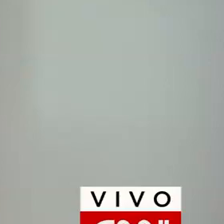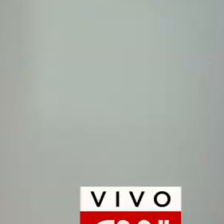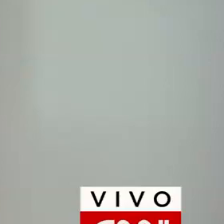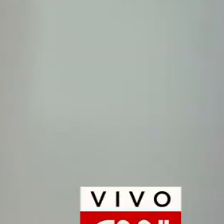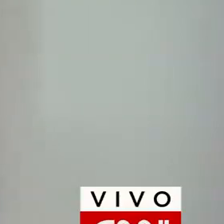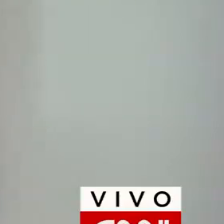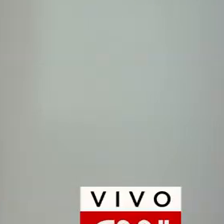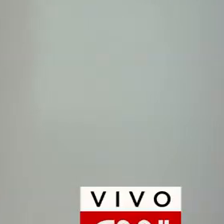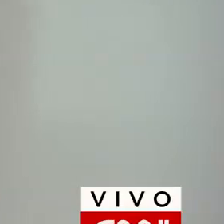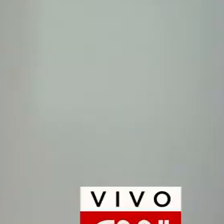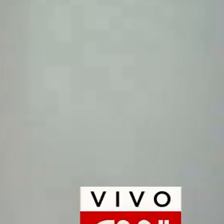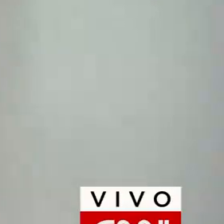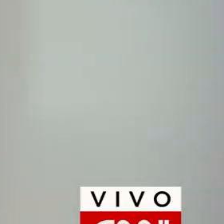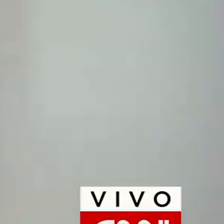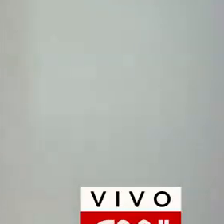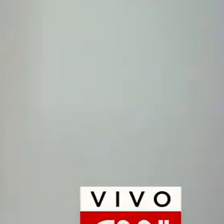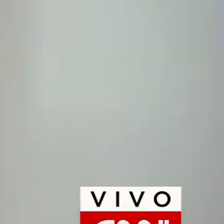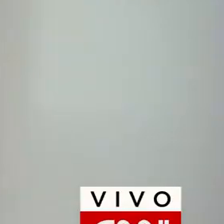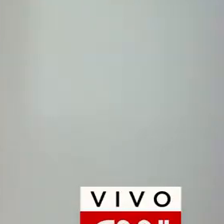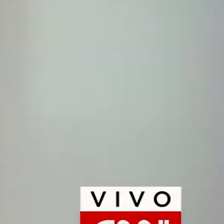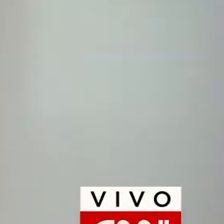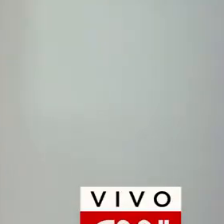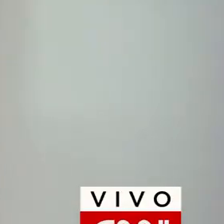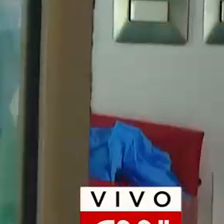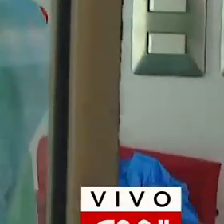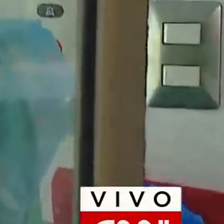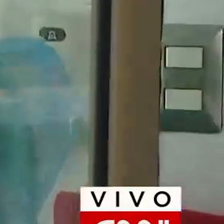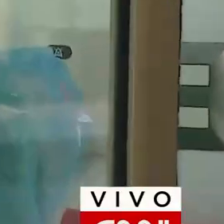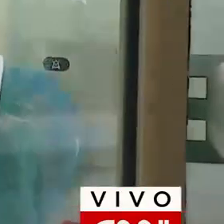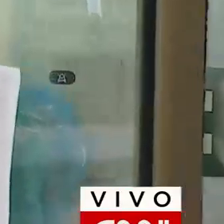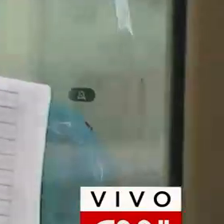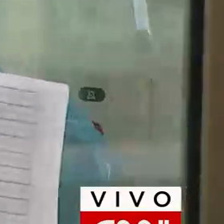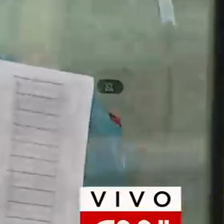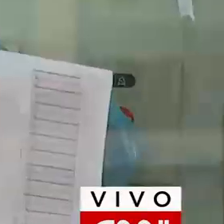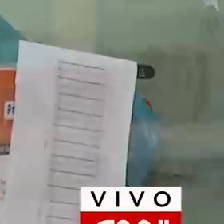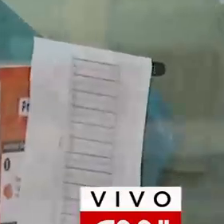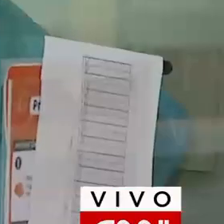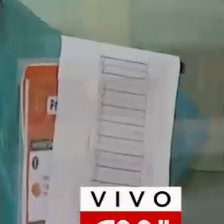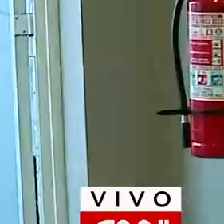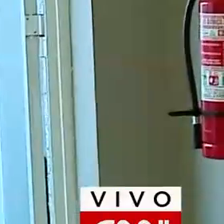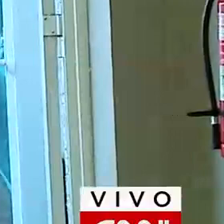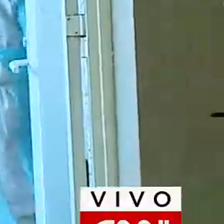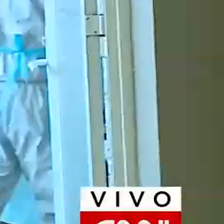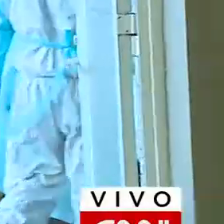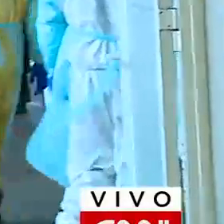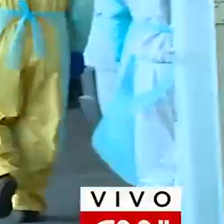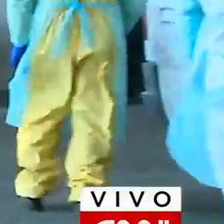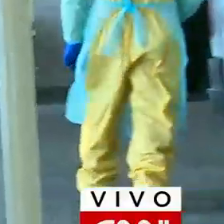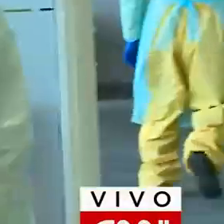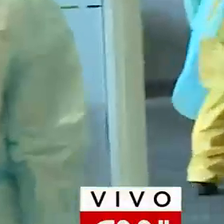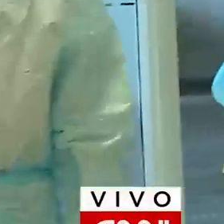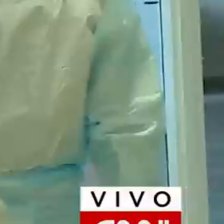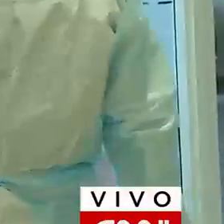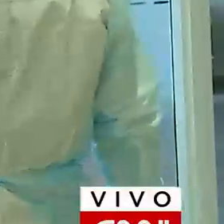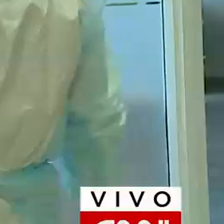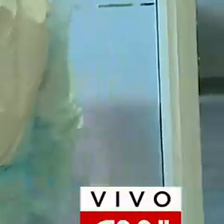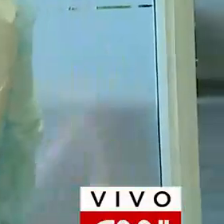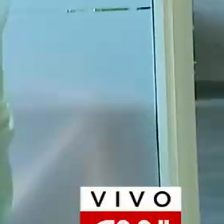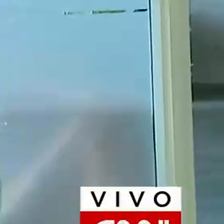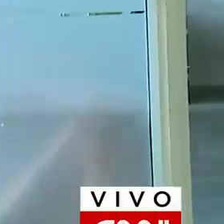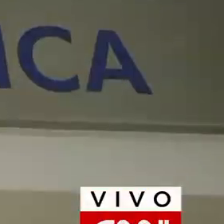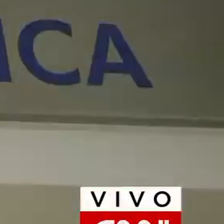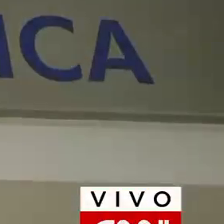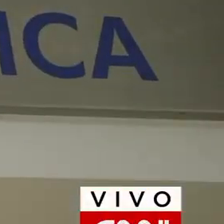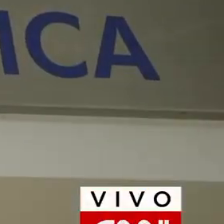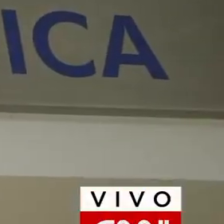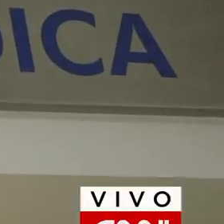París, hay una disminución del aumento y que hay cifras que son esperanzadoras, que inclusive podría haberse